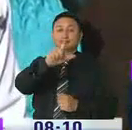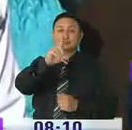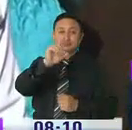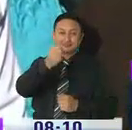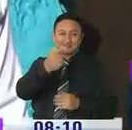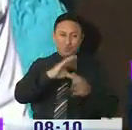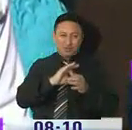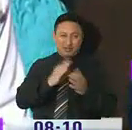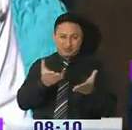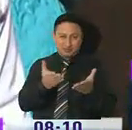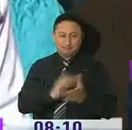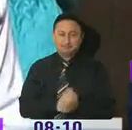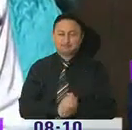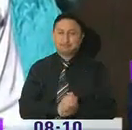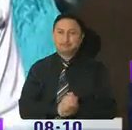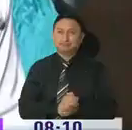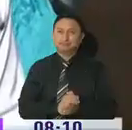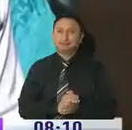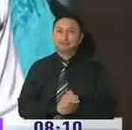veamos.